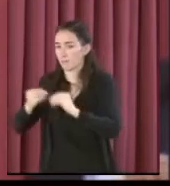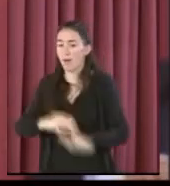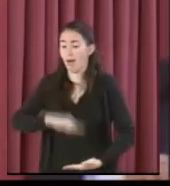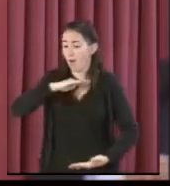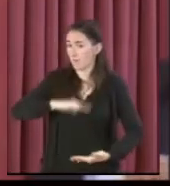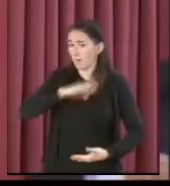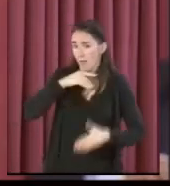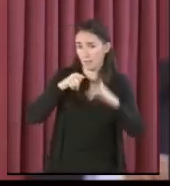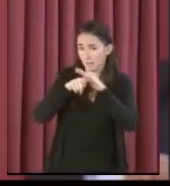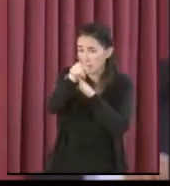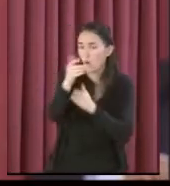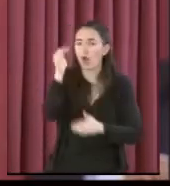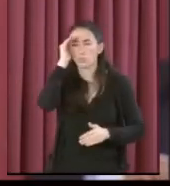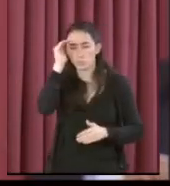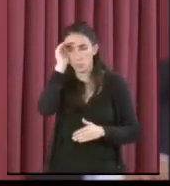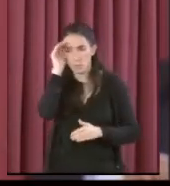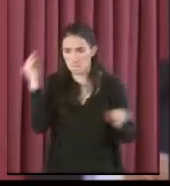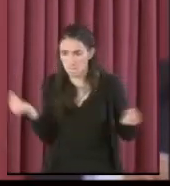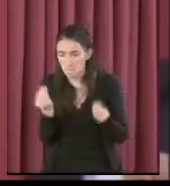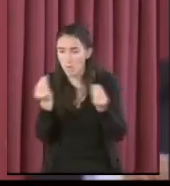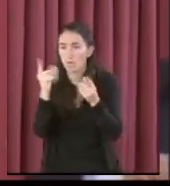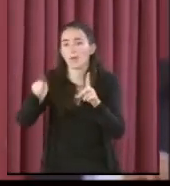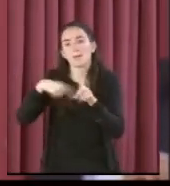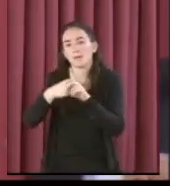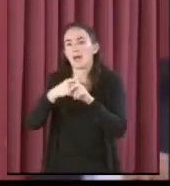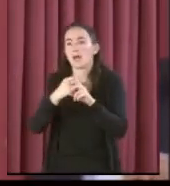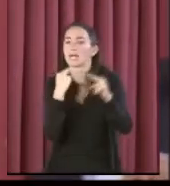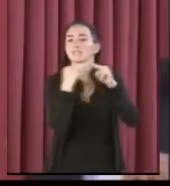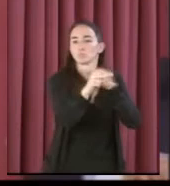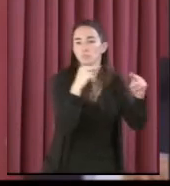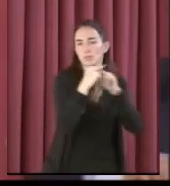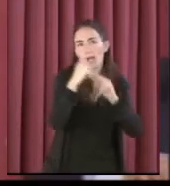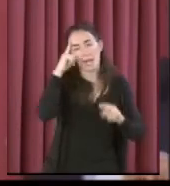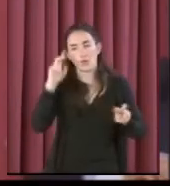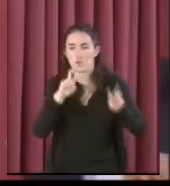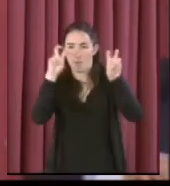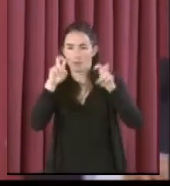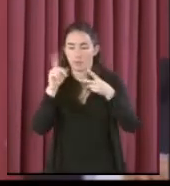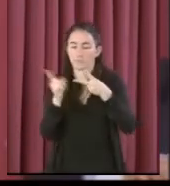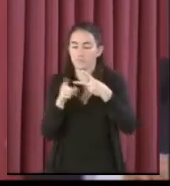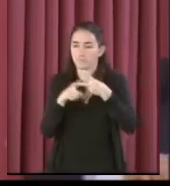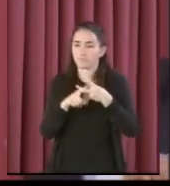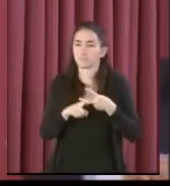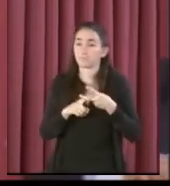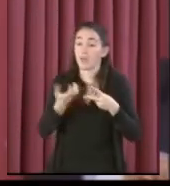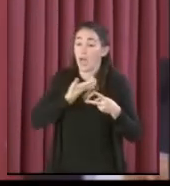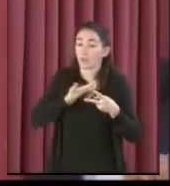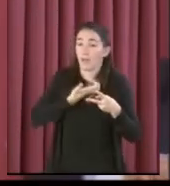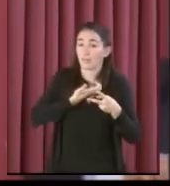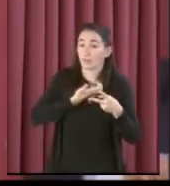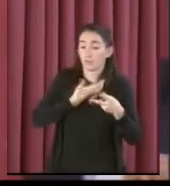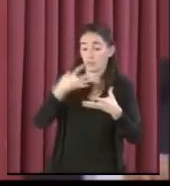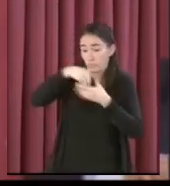de escucha municipal y después en la aportación de respuestas innovadoras. La segunda, la conversión del ayuntamiento y